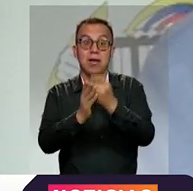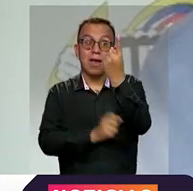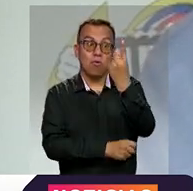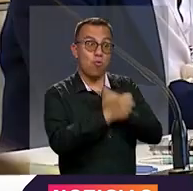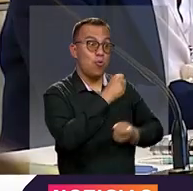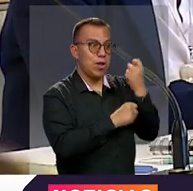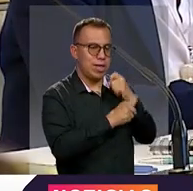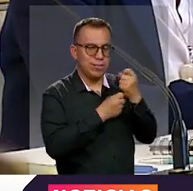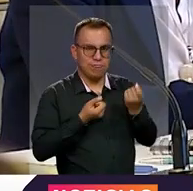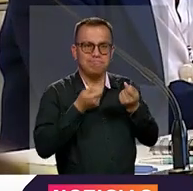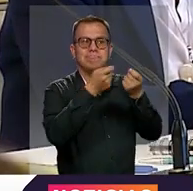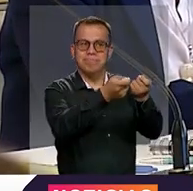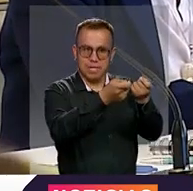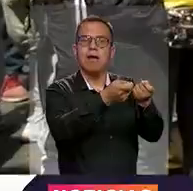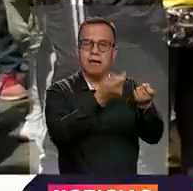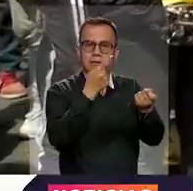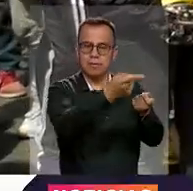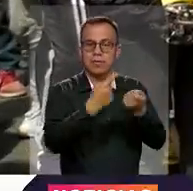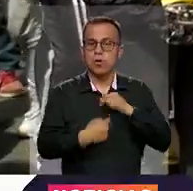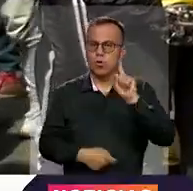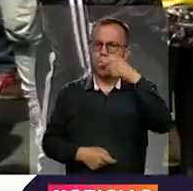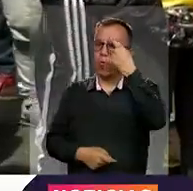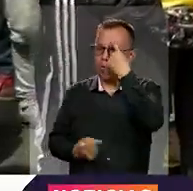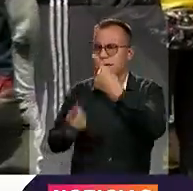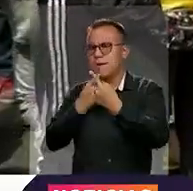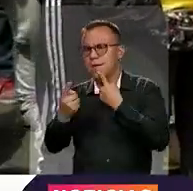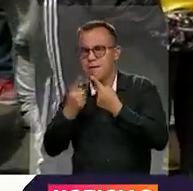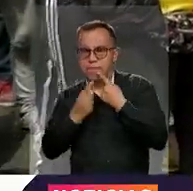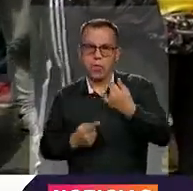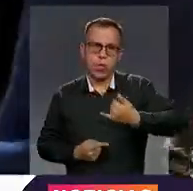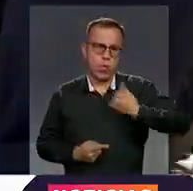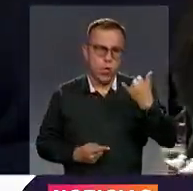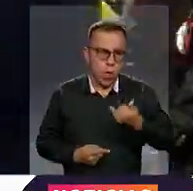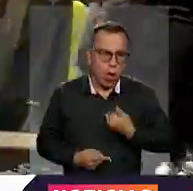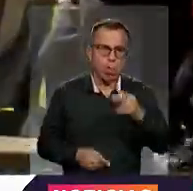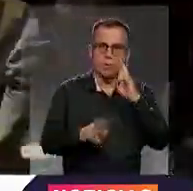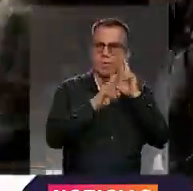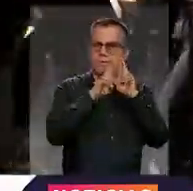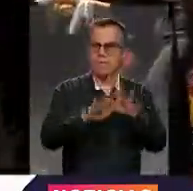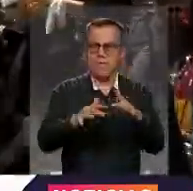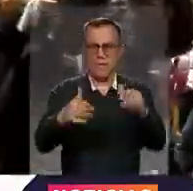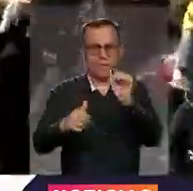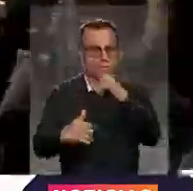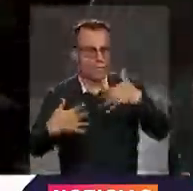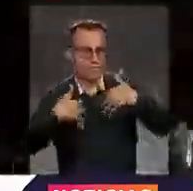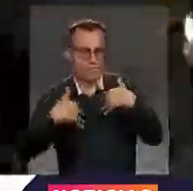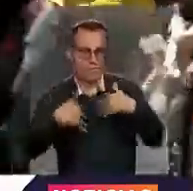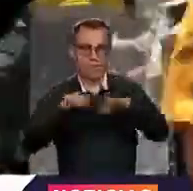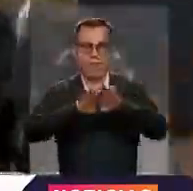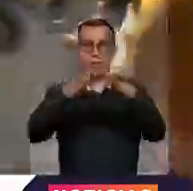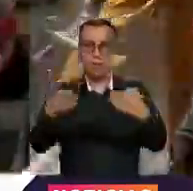un año. El gobierno igualmente ha sostenido diálogos con jóvenes, representantes de víctimas y también con mesas departamentales.